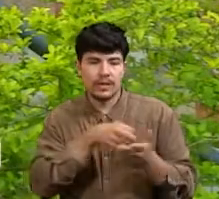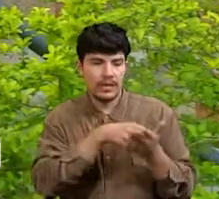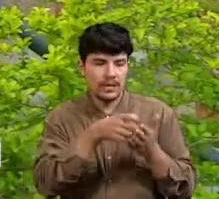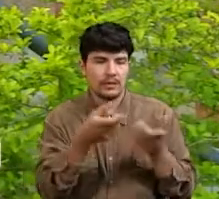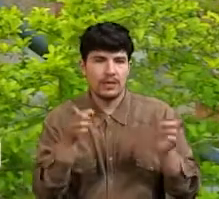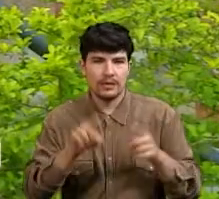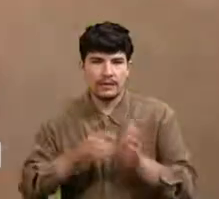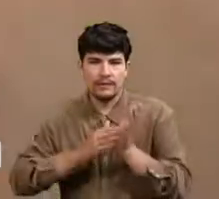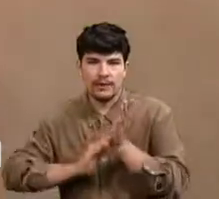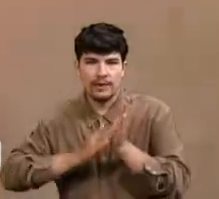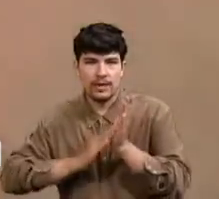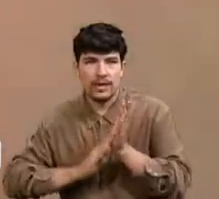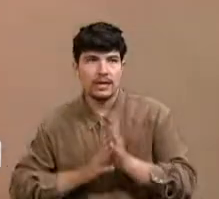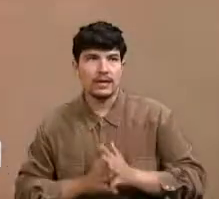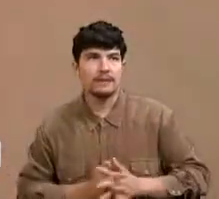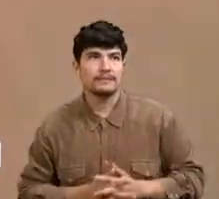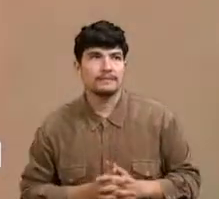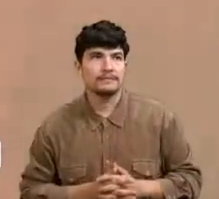floridablanca